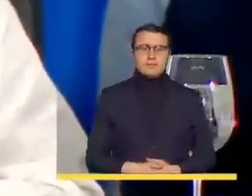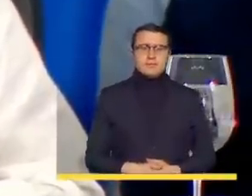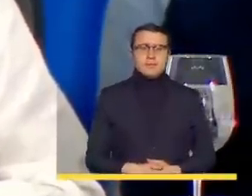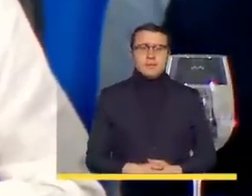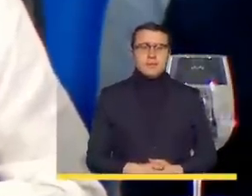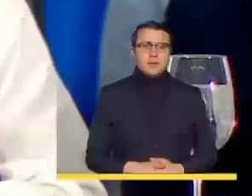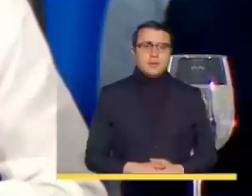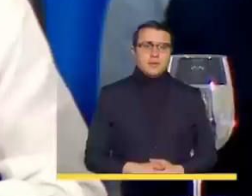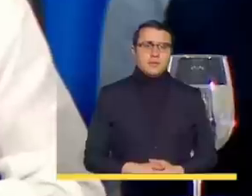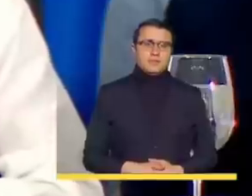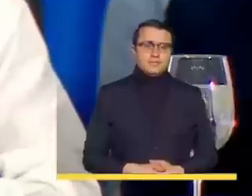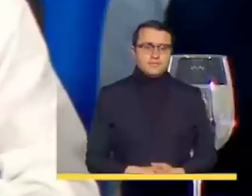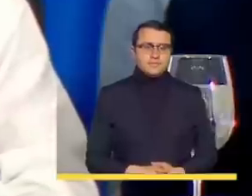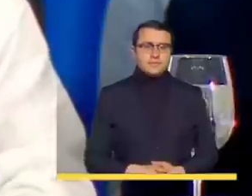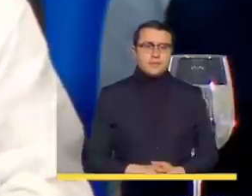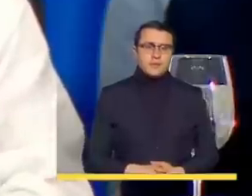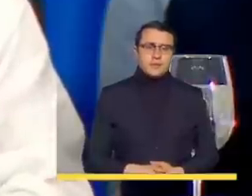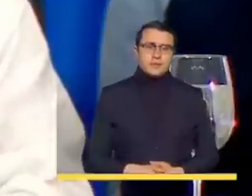También